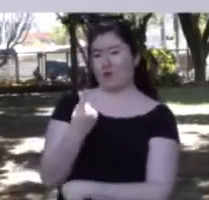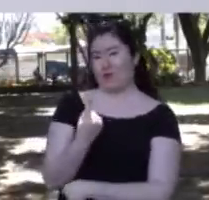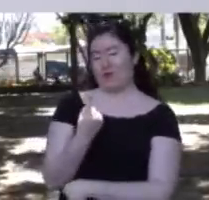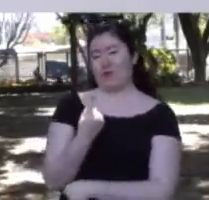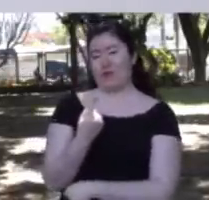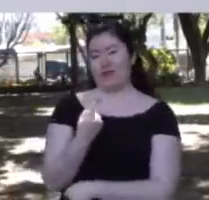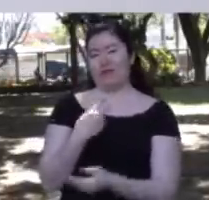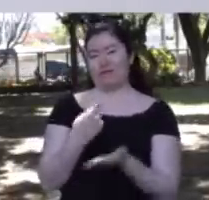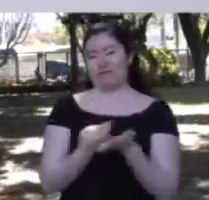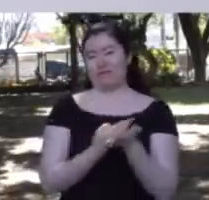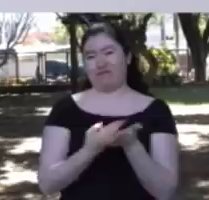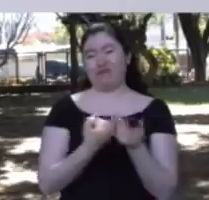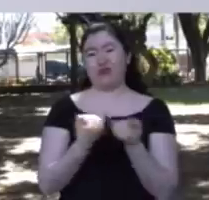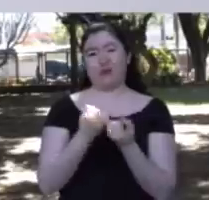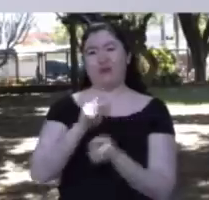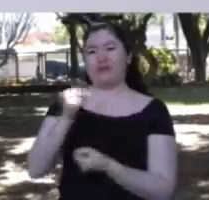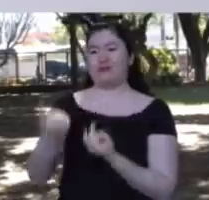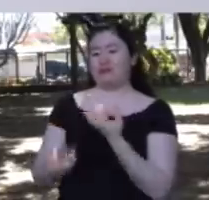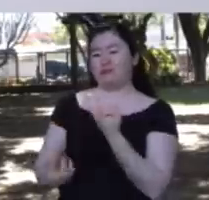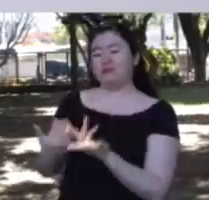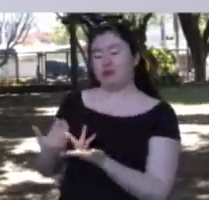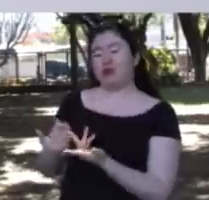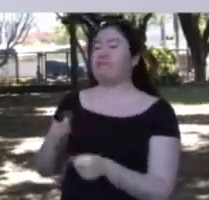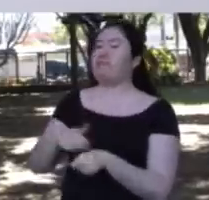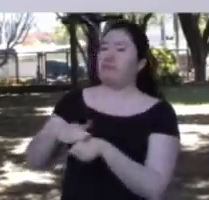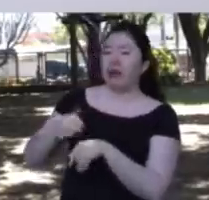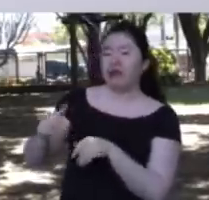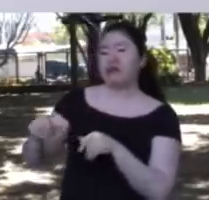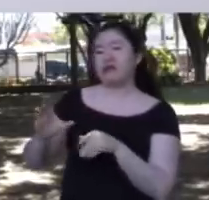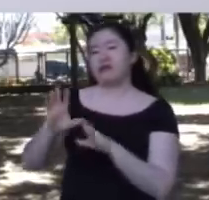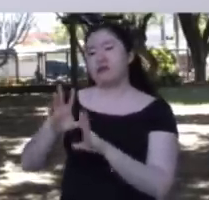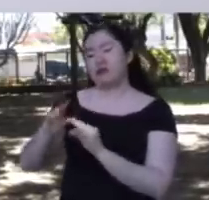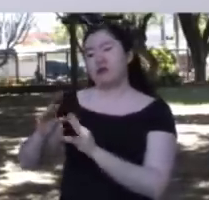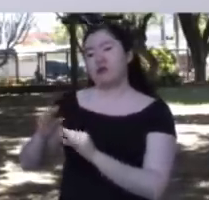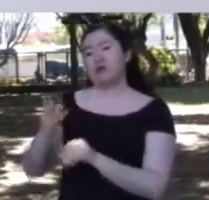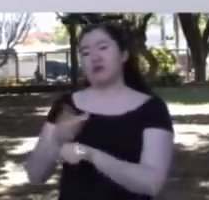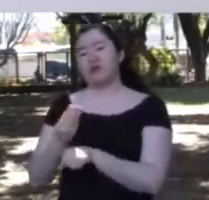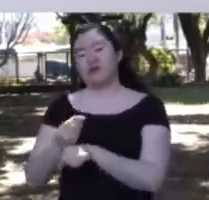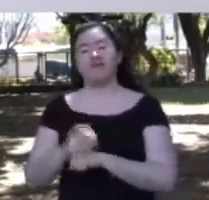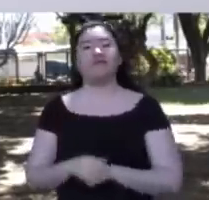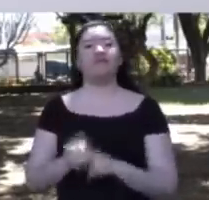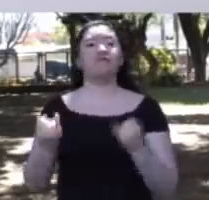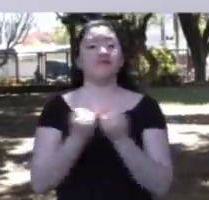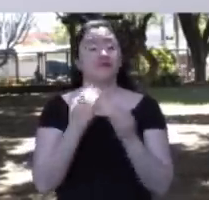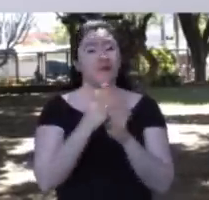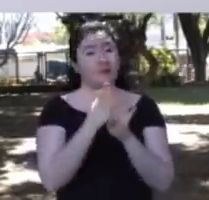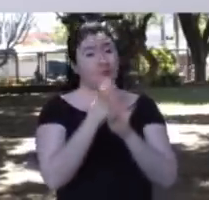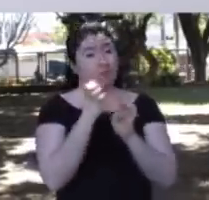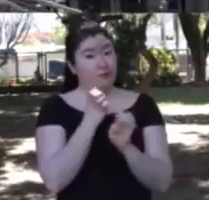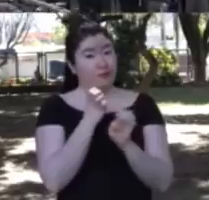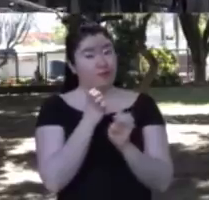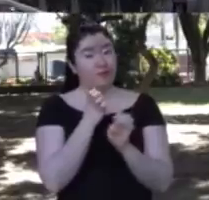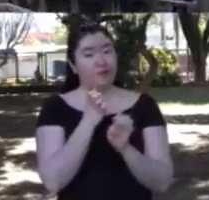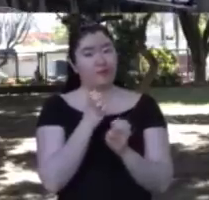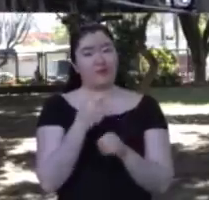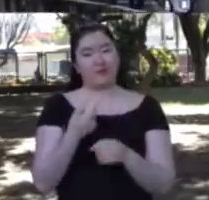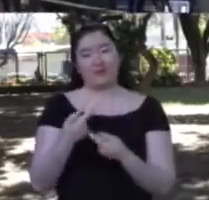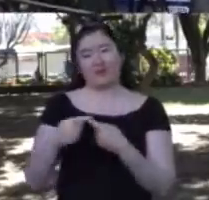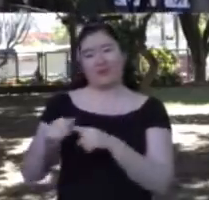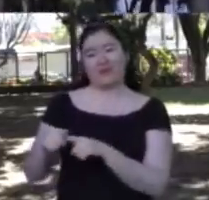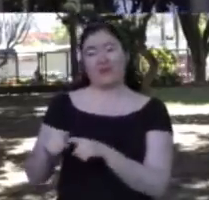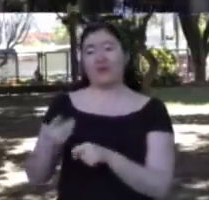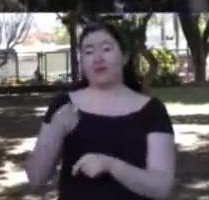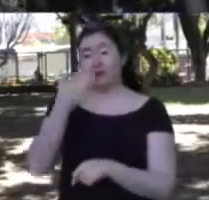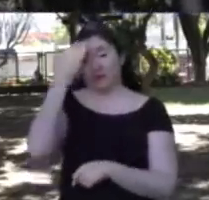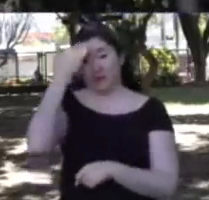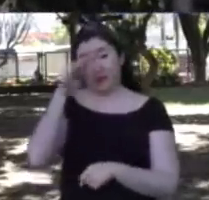distintas acciones, sobre todo después del incidente, el Metrobús a través de estas acciones y, como ustedes saben, pues toda la línea de